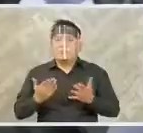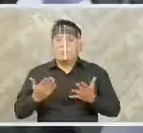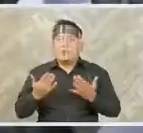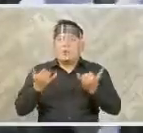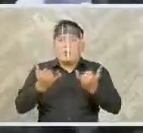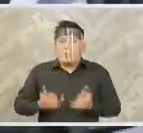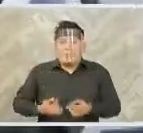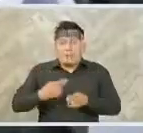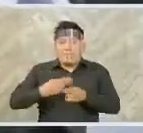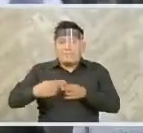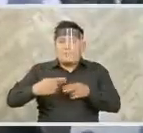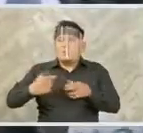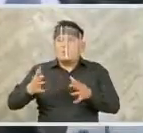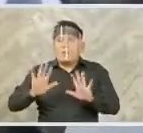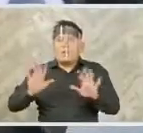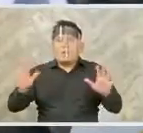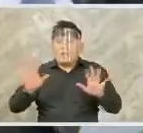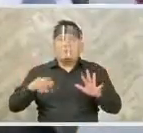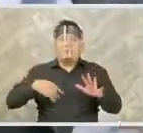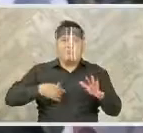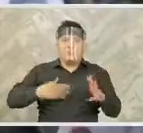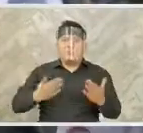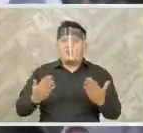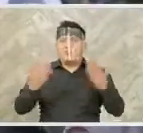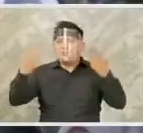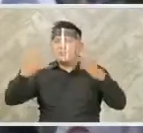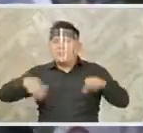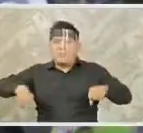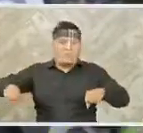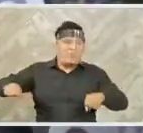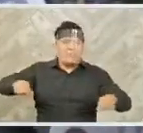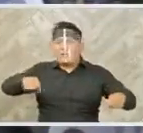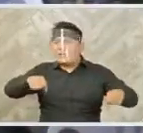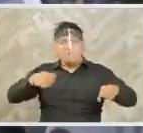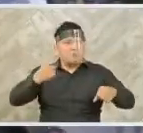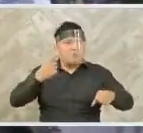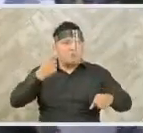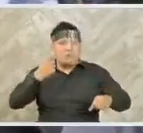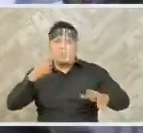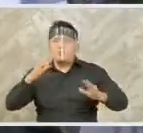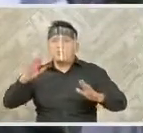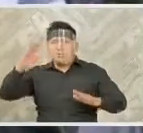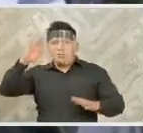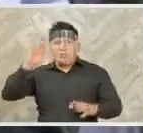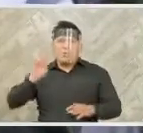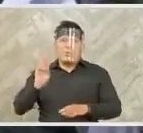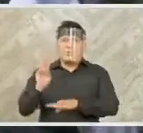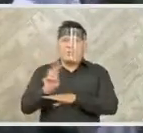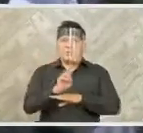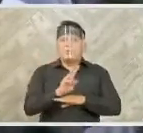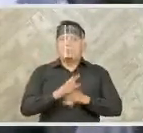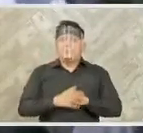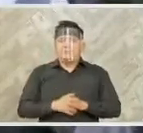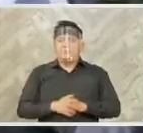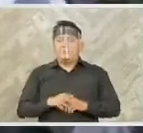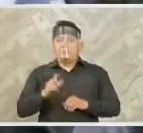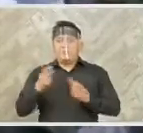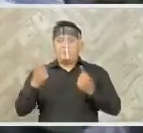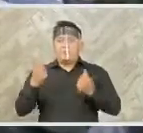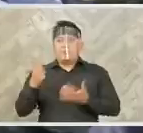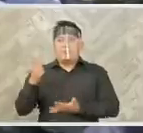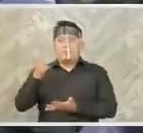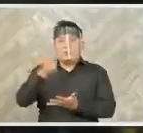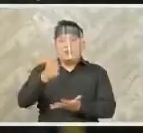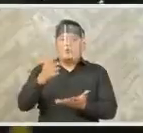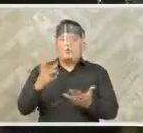las calles a reforzar como tal todos los diferentes operativos. Pero es importante entender que estas inversiones también van